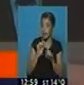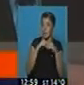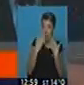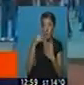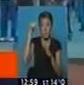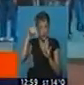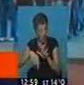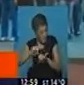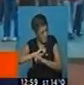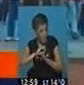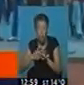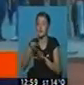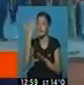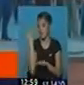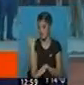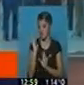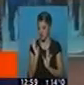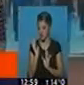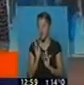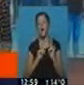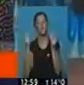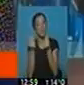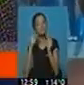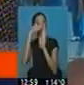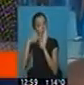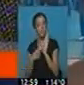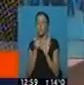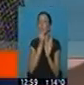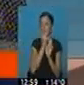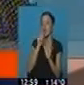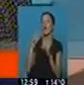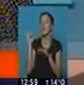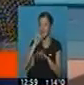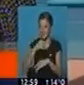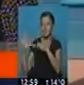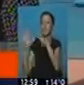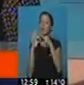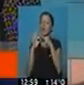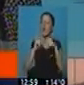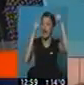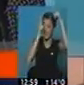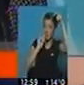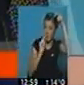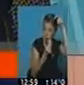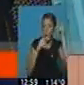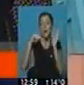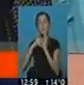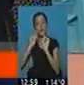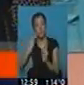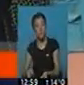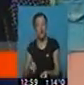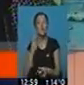que antes, posiblemente en muchos indicadores, y eso tiene que ver claramente con la muerte de Chávez, pero también con la imposibilidad del chavismo construir una institucionalidad